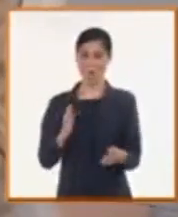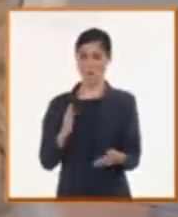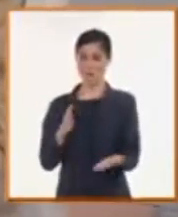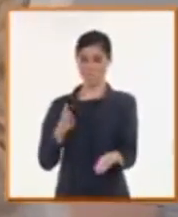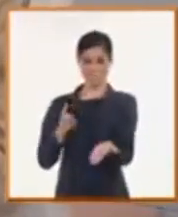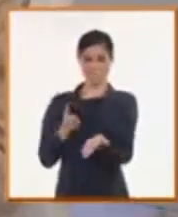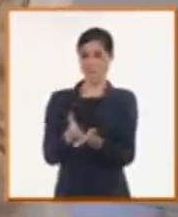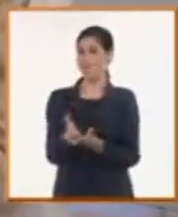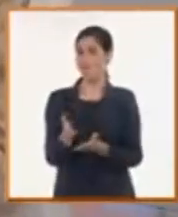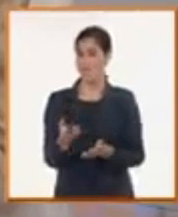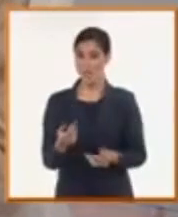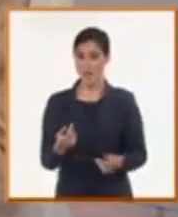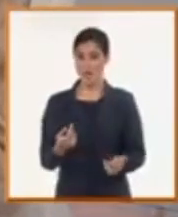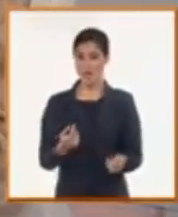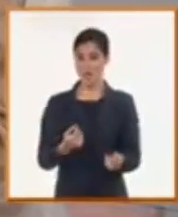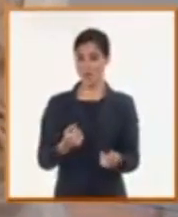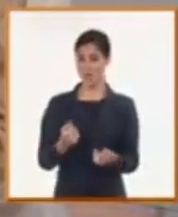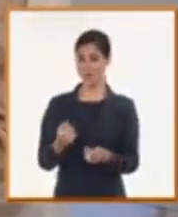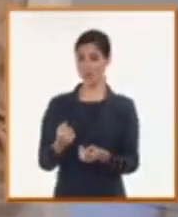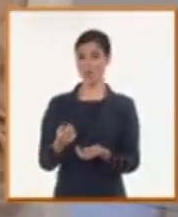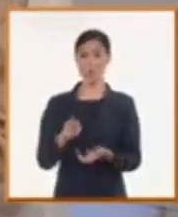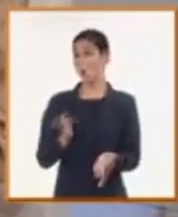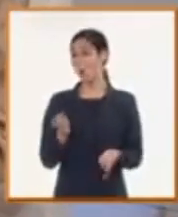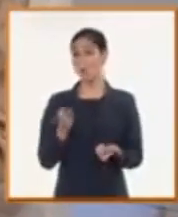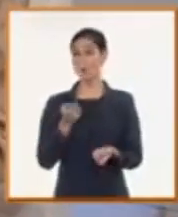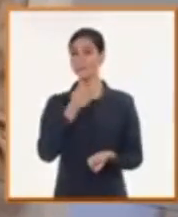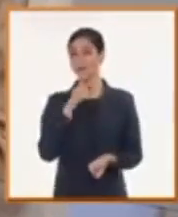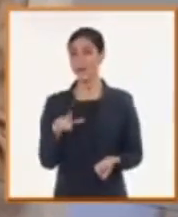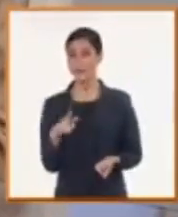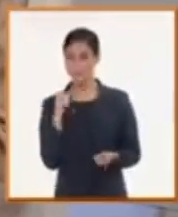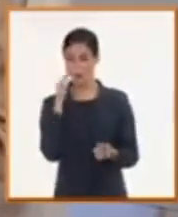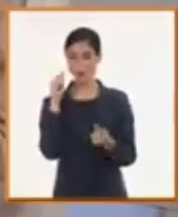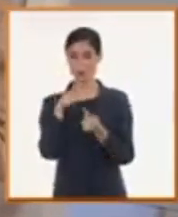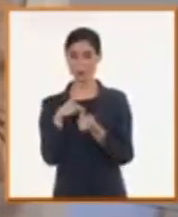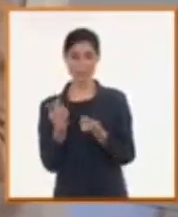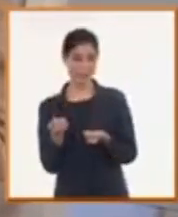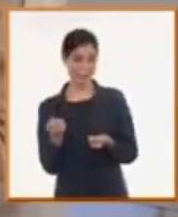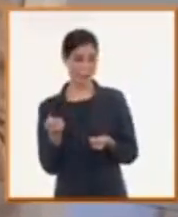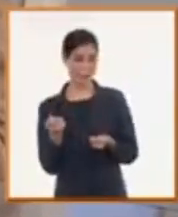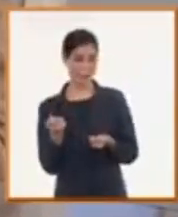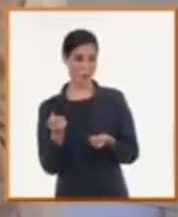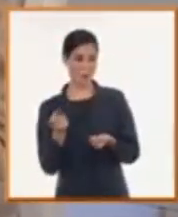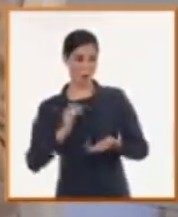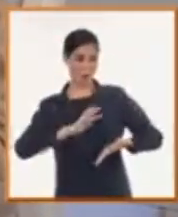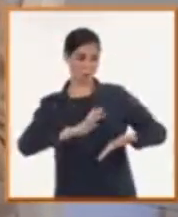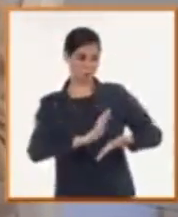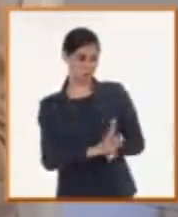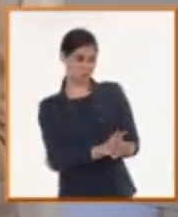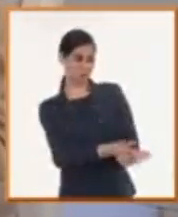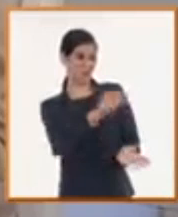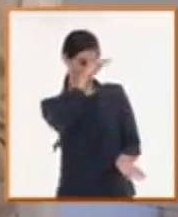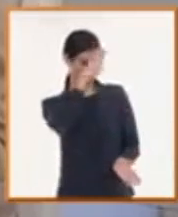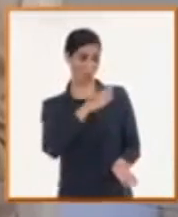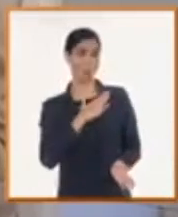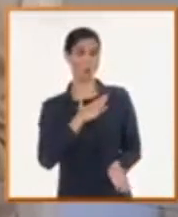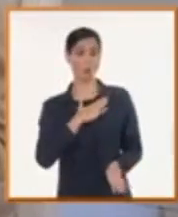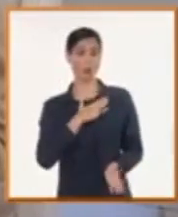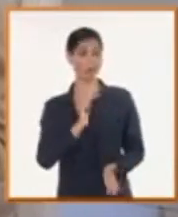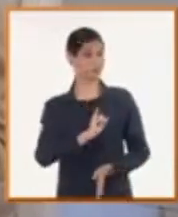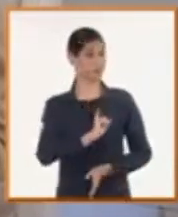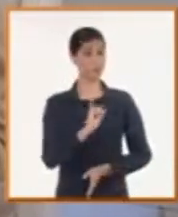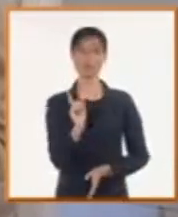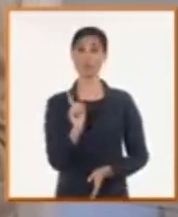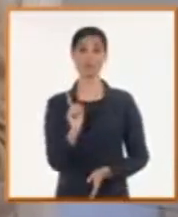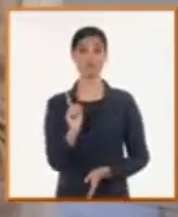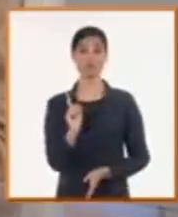locura contra las fuerzas cubanas, bueno, entonces hay que echar la pelea. Exacto. Pero realmente esto es muy importante. Y una batalla